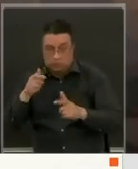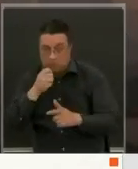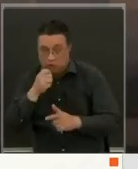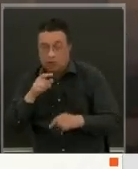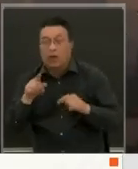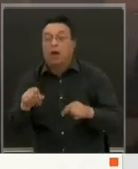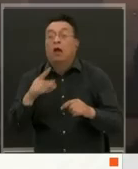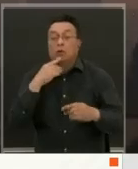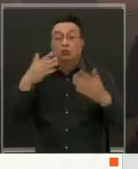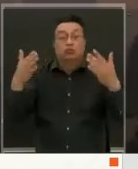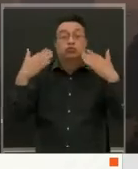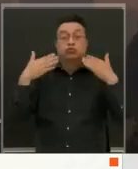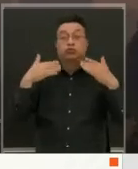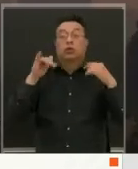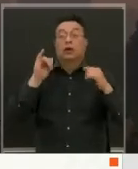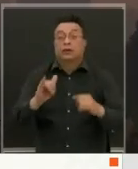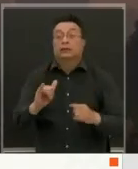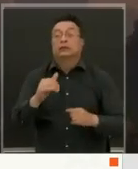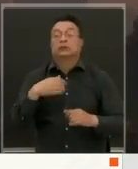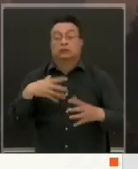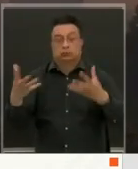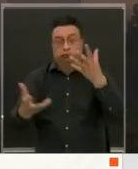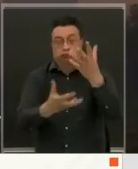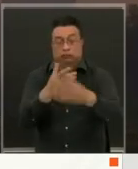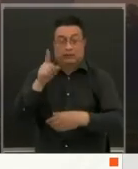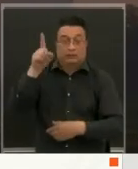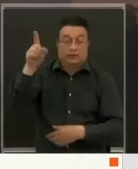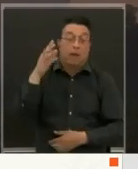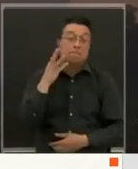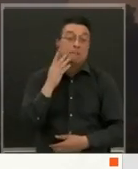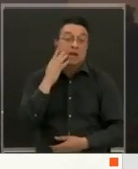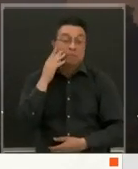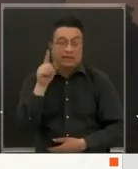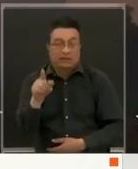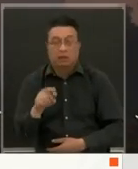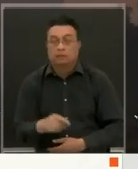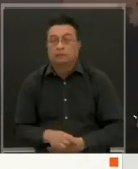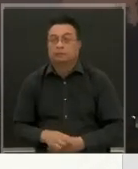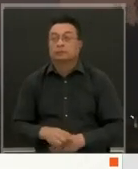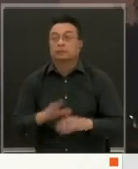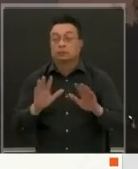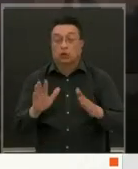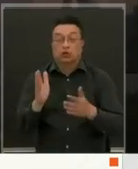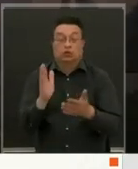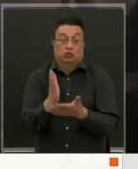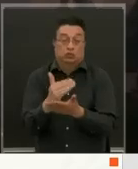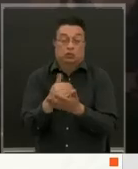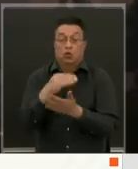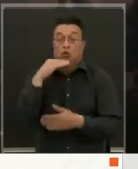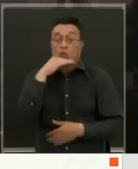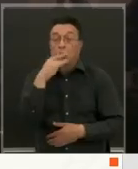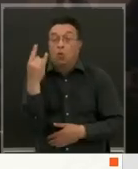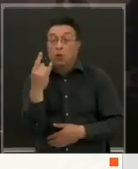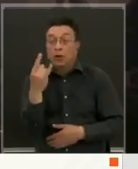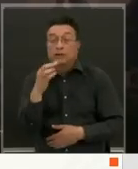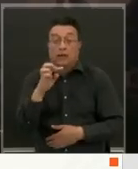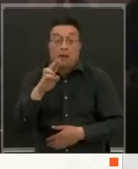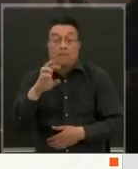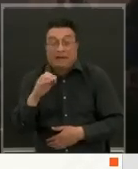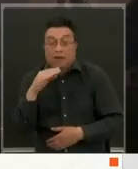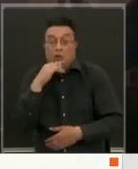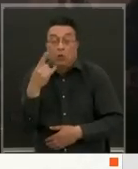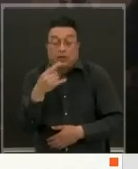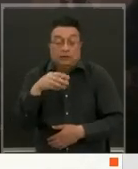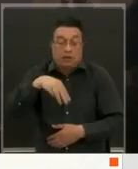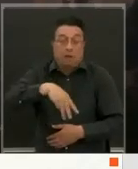condición del aire y también de este incendio allá en Melipilla. ¿Y alguna medida de emergencia o preemergencia que se pueda decretar para la